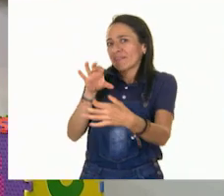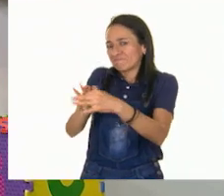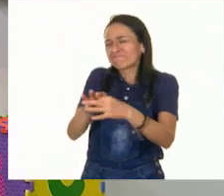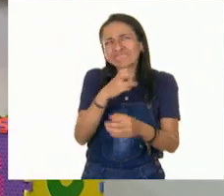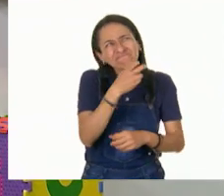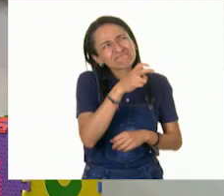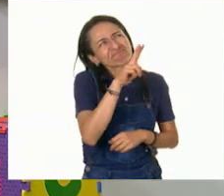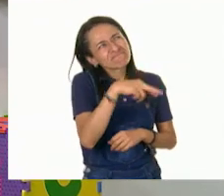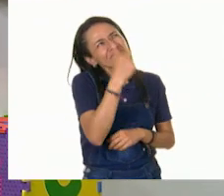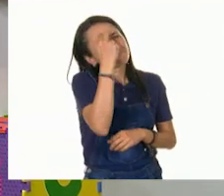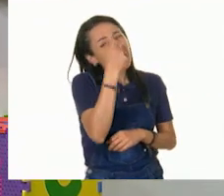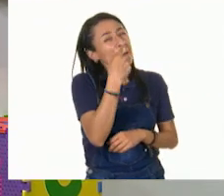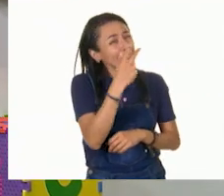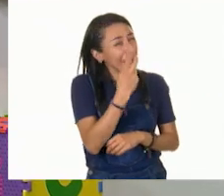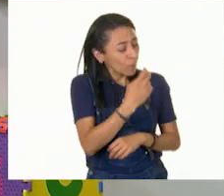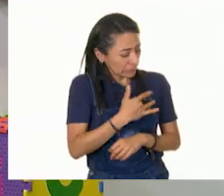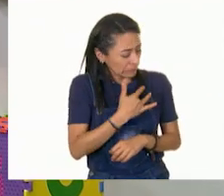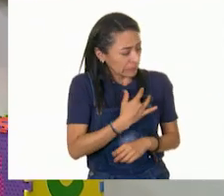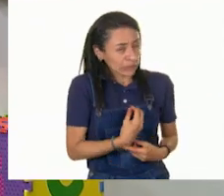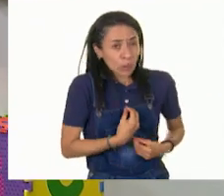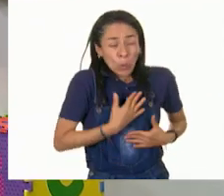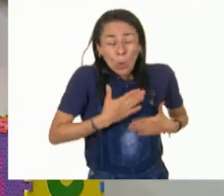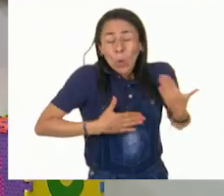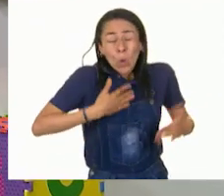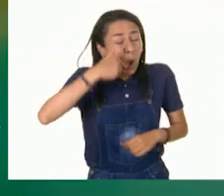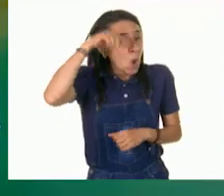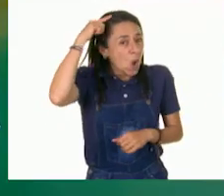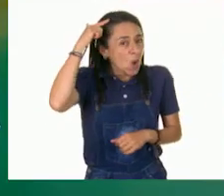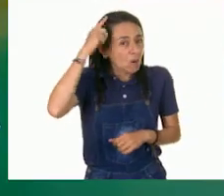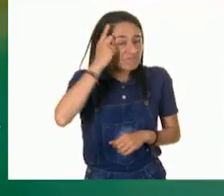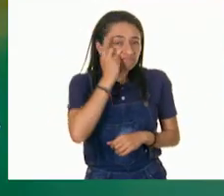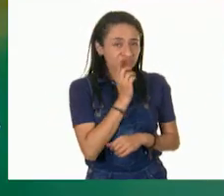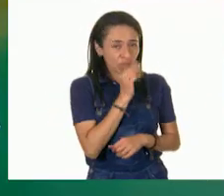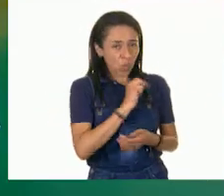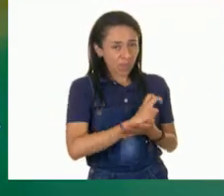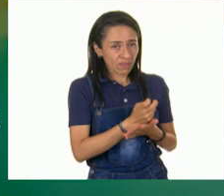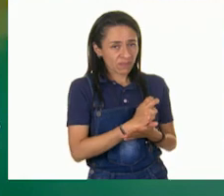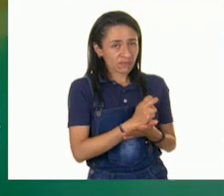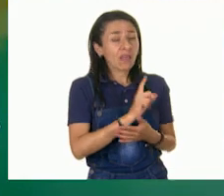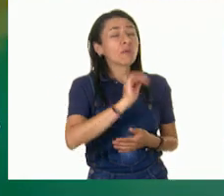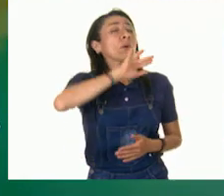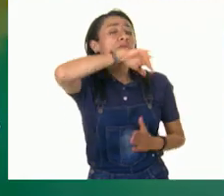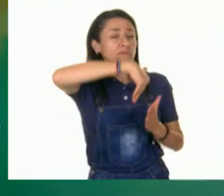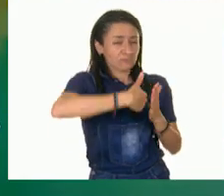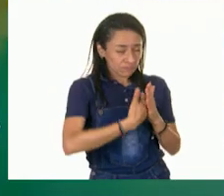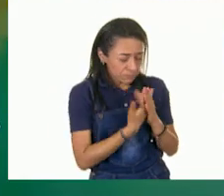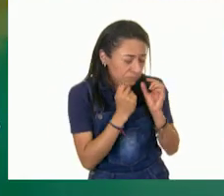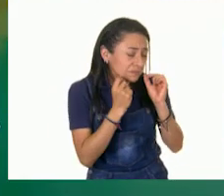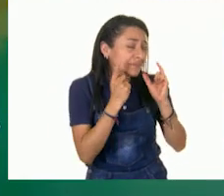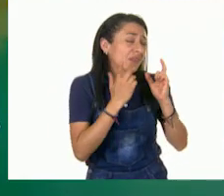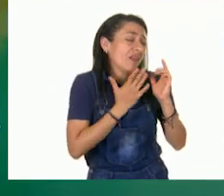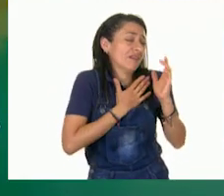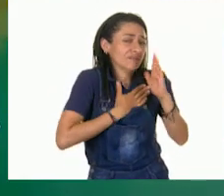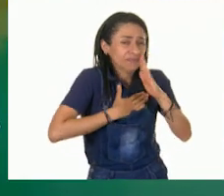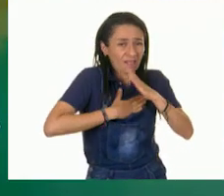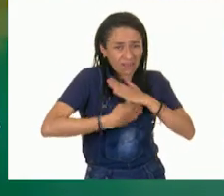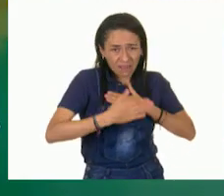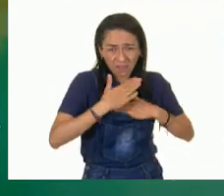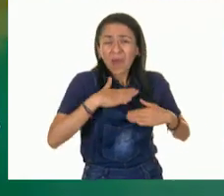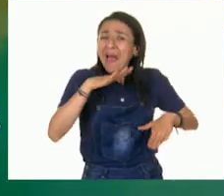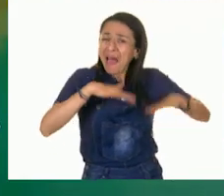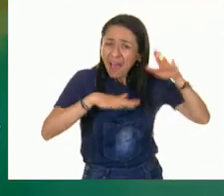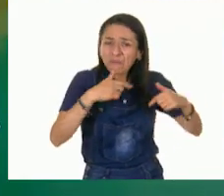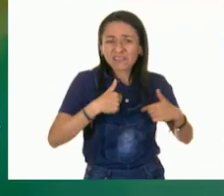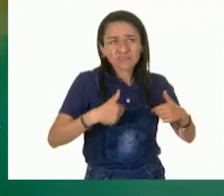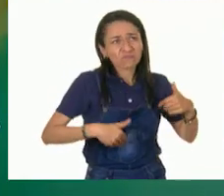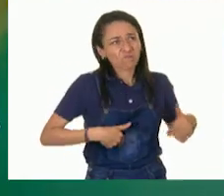dormir ese sentimiento, el de euforia. Y al otro día me sentía cansado y hasta a veces estaba yo de muy mal humor en mi propia